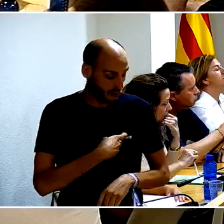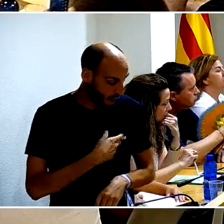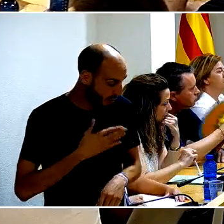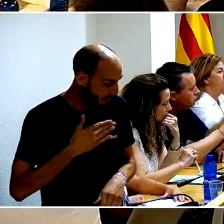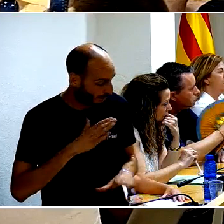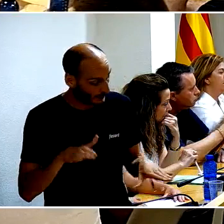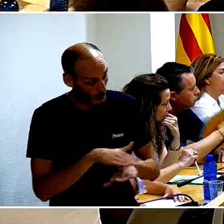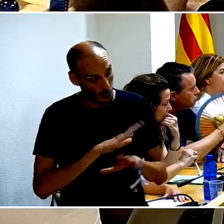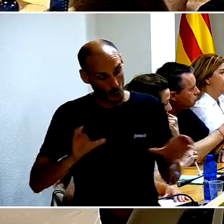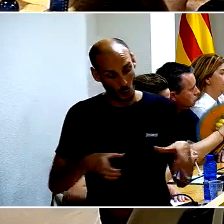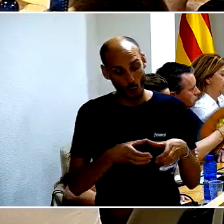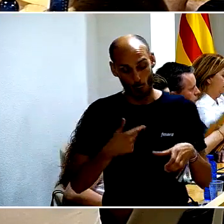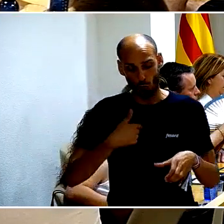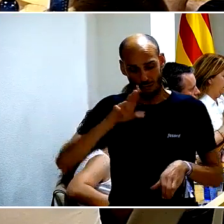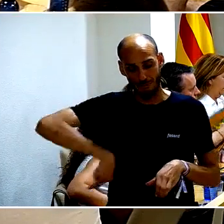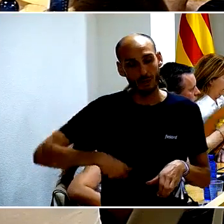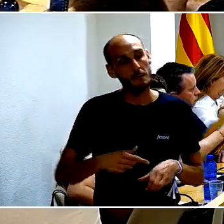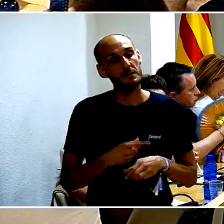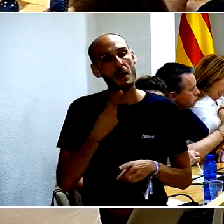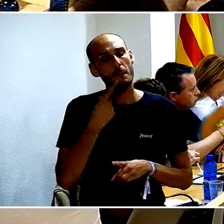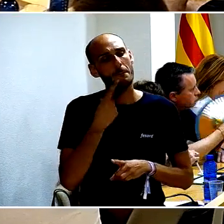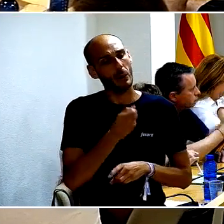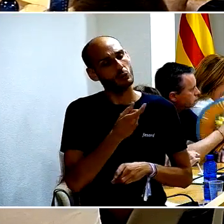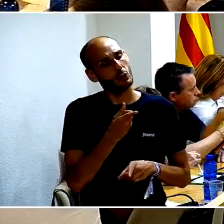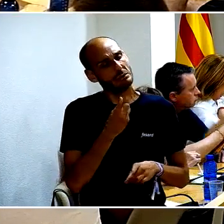mismo, pregunté que cómo iban los trámites